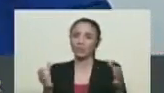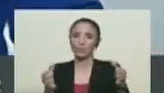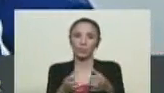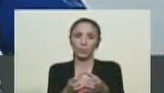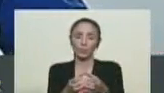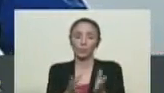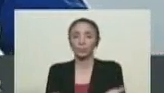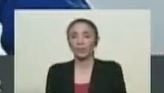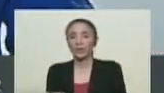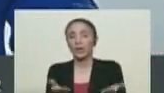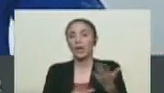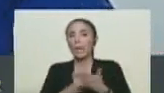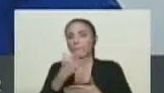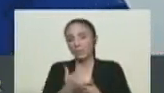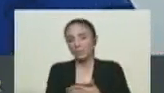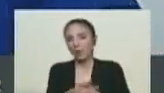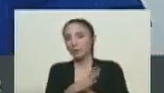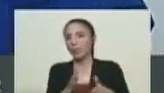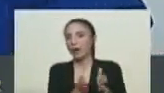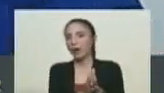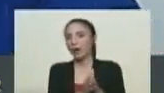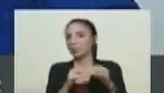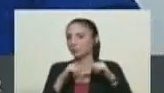un proyecto de largo plazo,